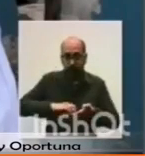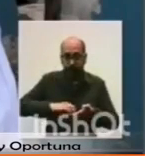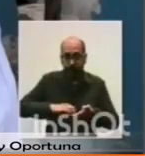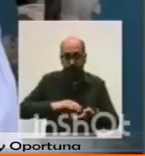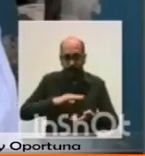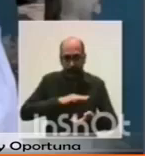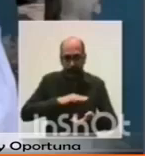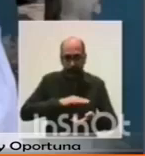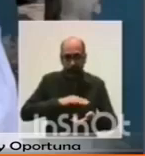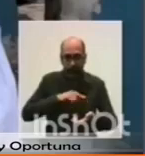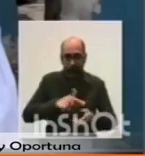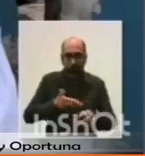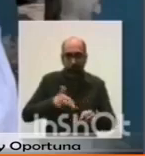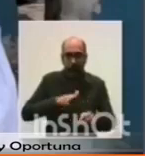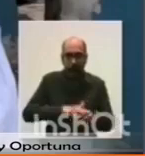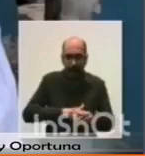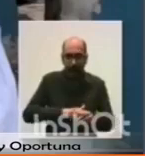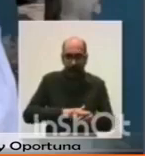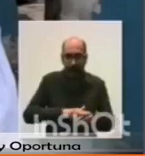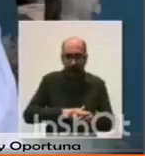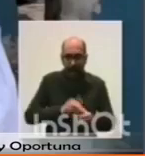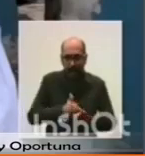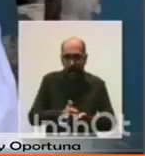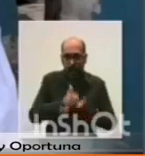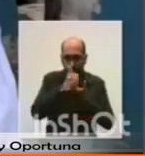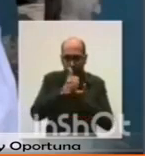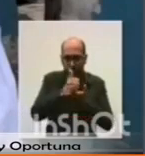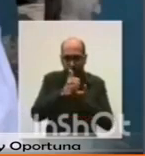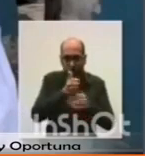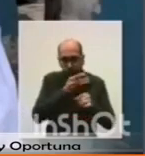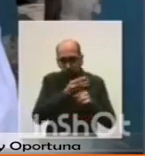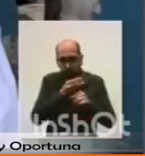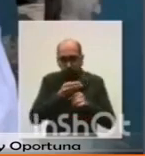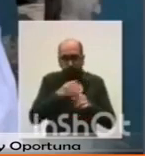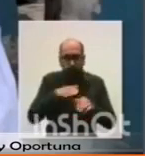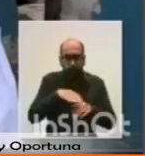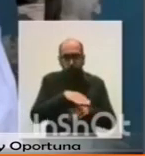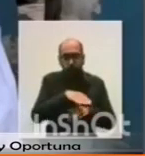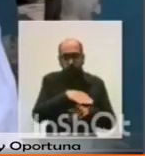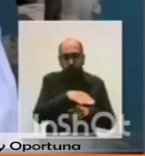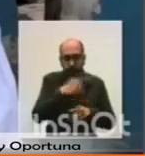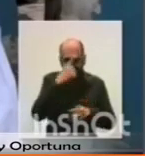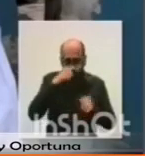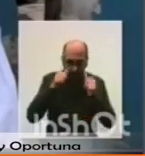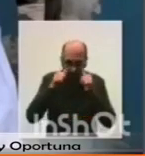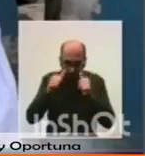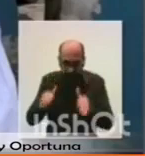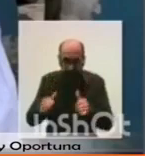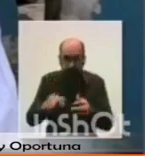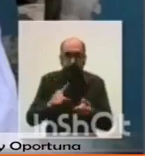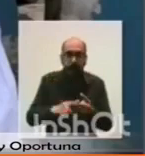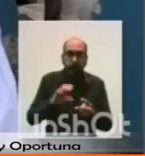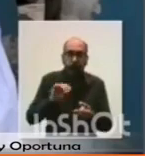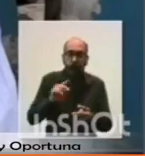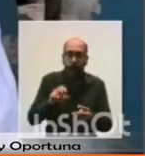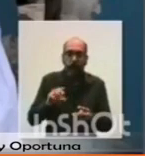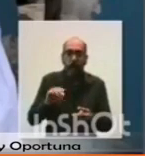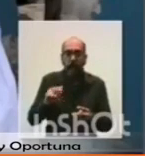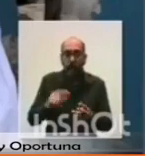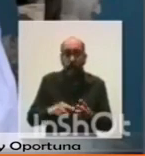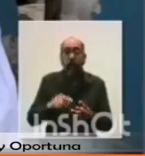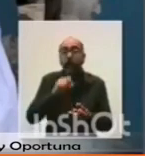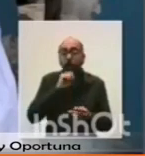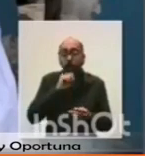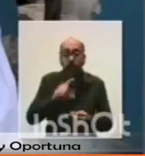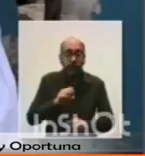hospitales móviles, tanto en Maruata como en Apatzingán, así como algunos despliegues de brigadas